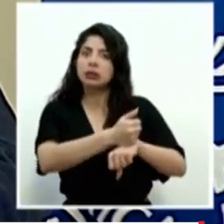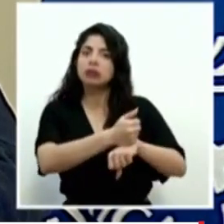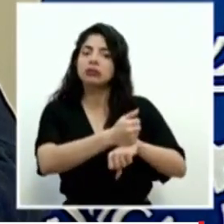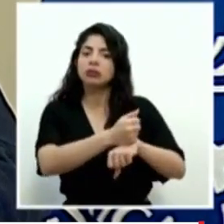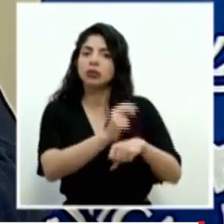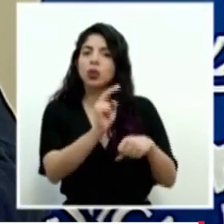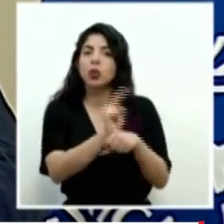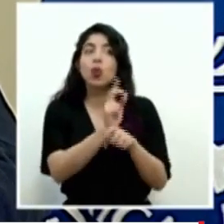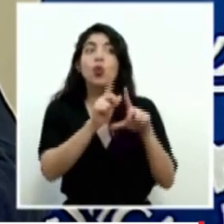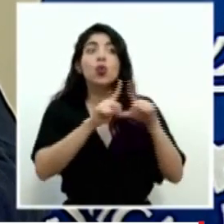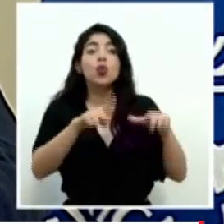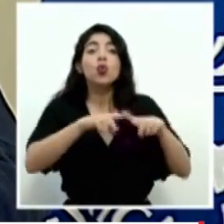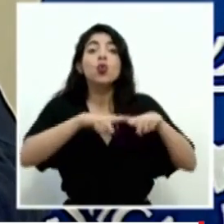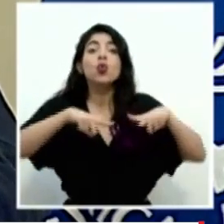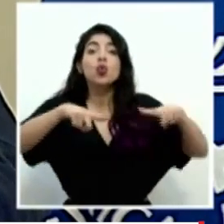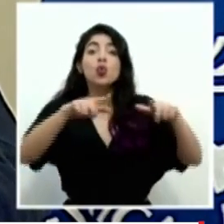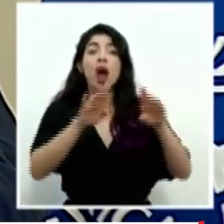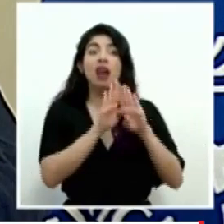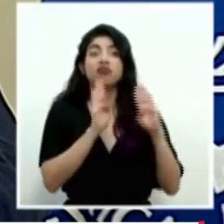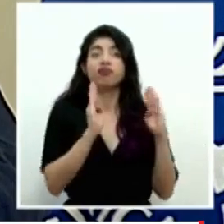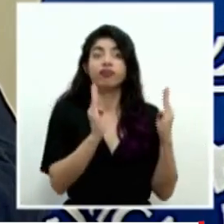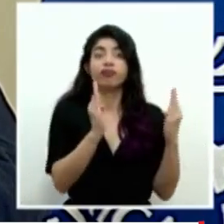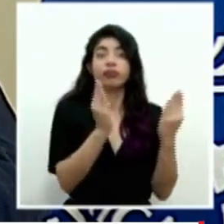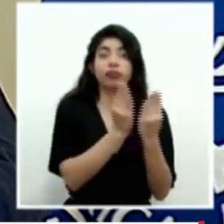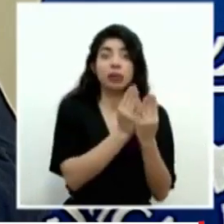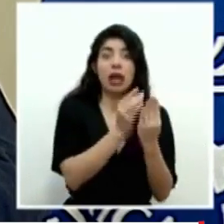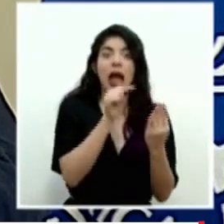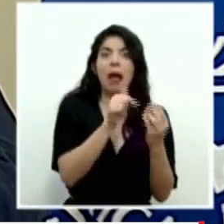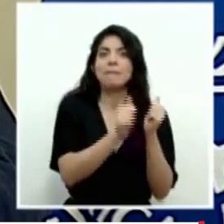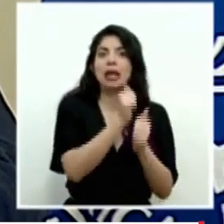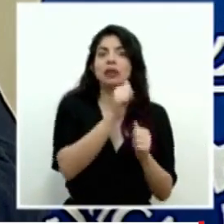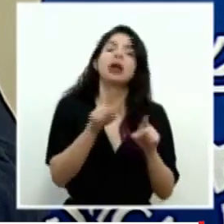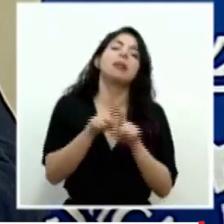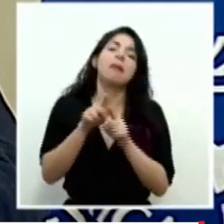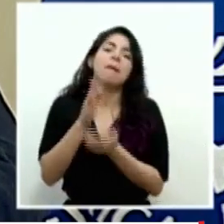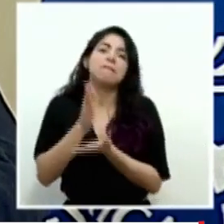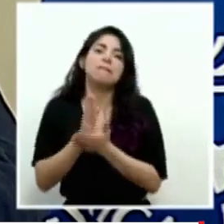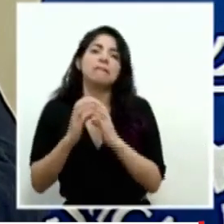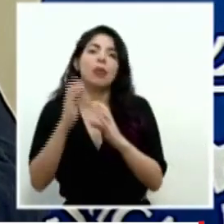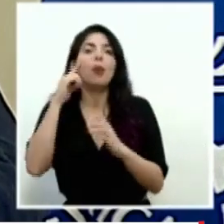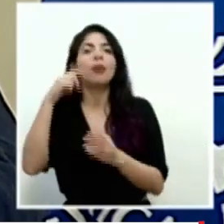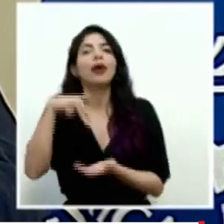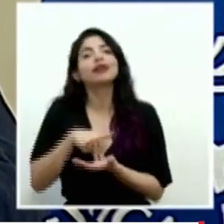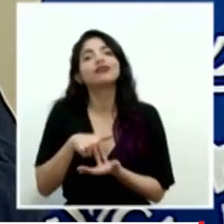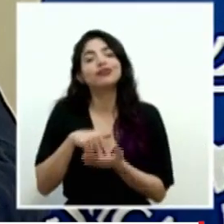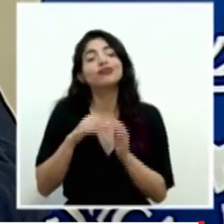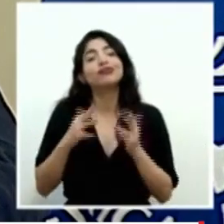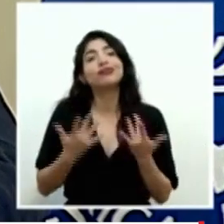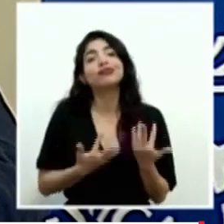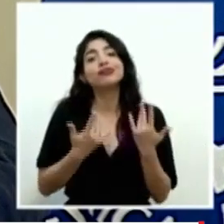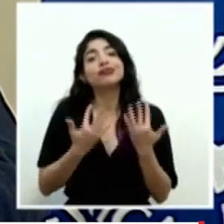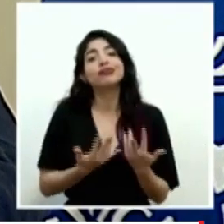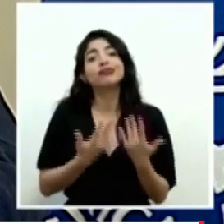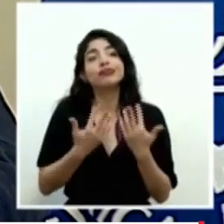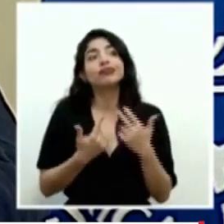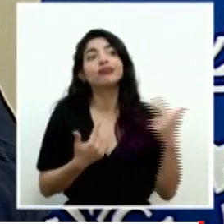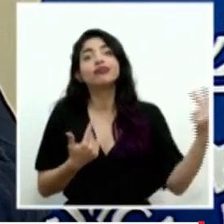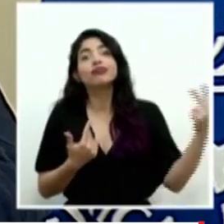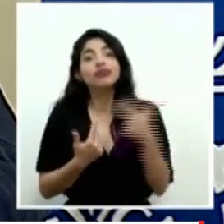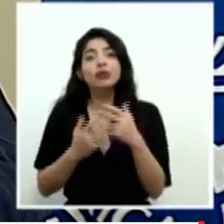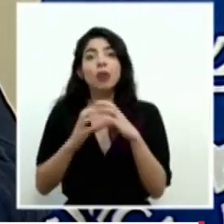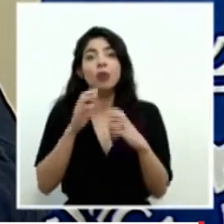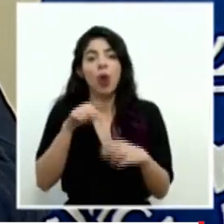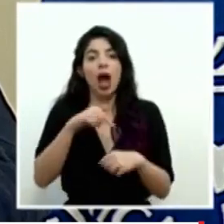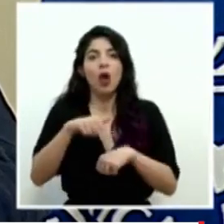lugares cerrados en su gran mayoría. Ahora estamos incluyendo paradas, pero es porque puede haber un periodo de permanencia de varios minutos mientras llega la